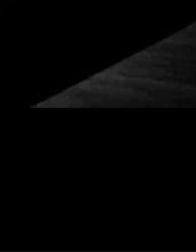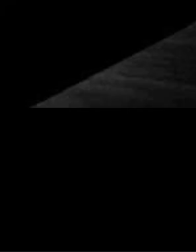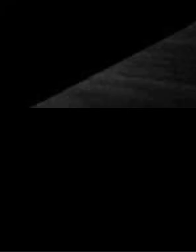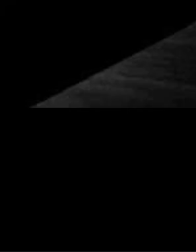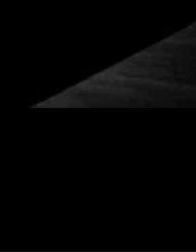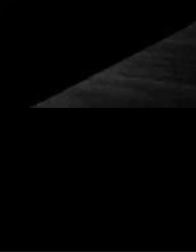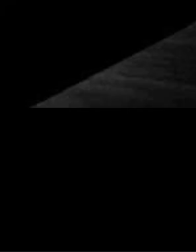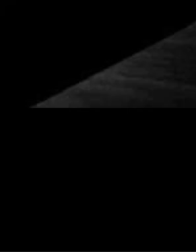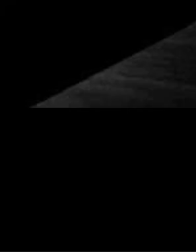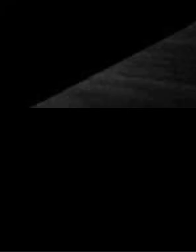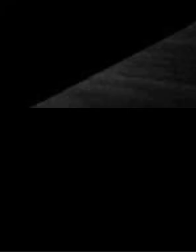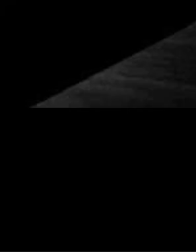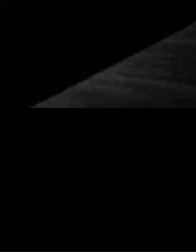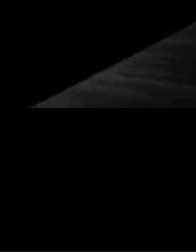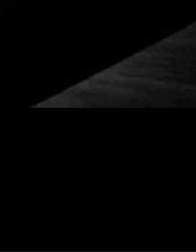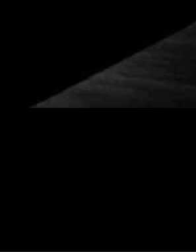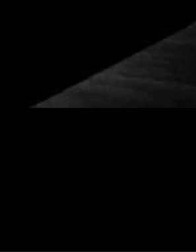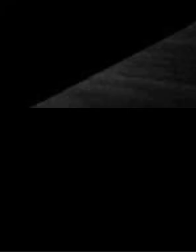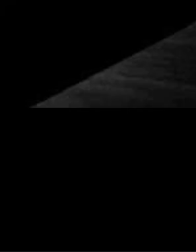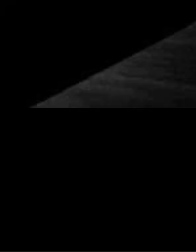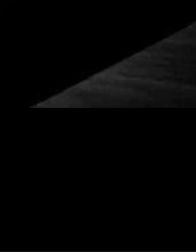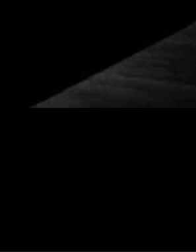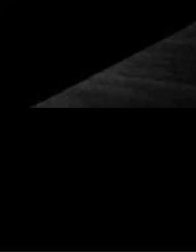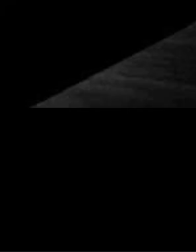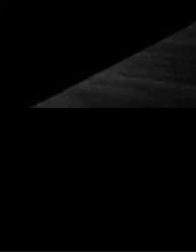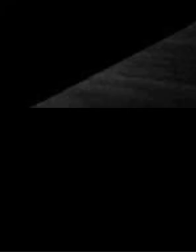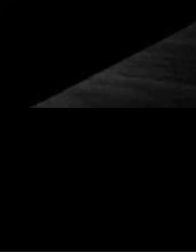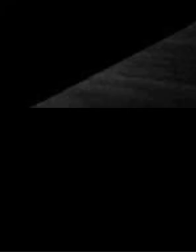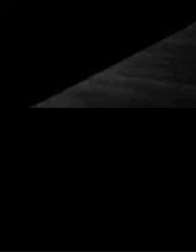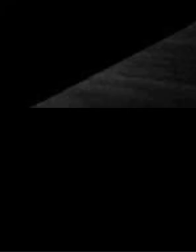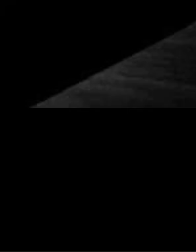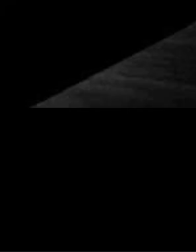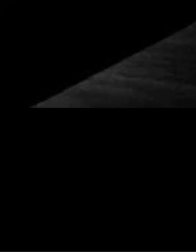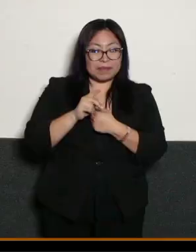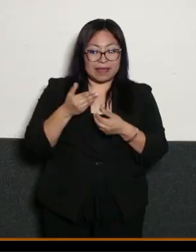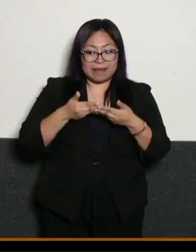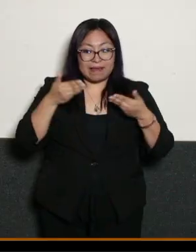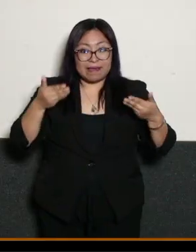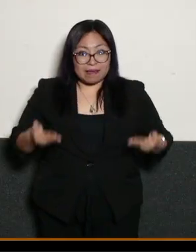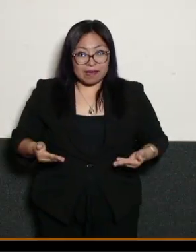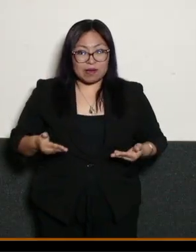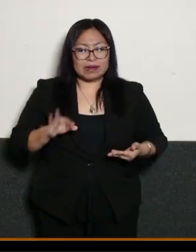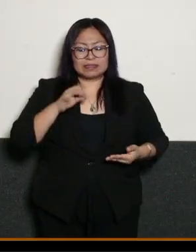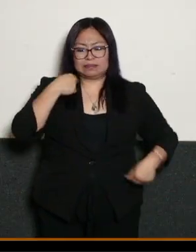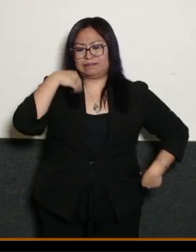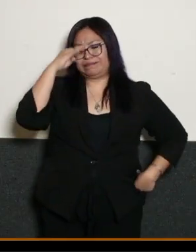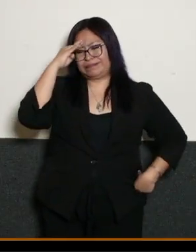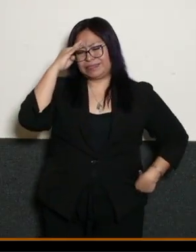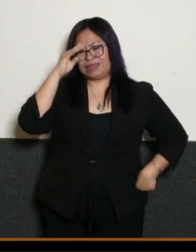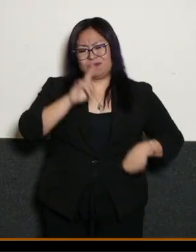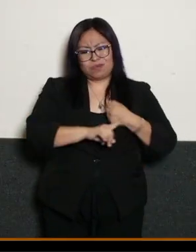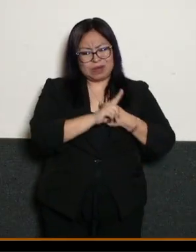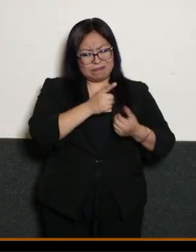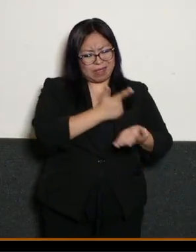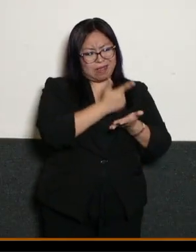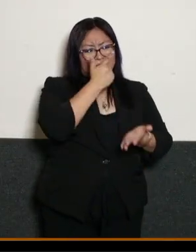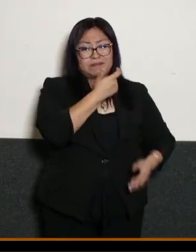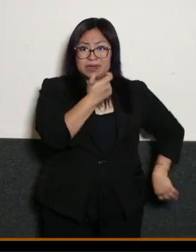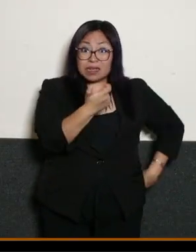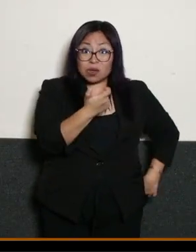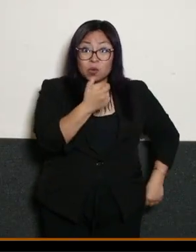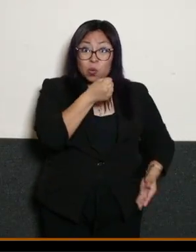ya lo vieron ahora, no podemos enfrentar los problemas actuales pensando solamente que es un problema económico,